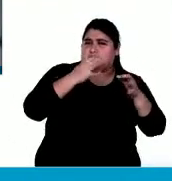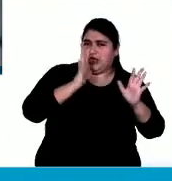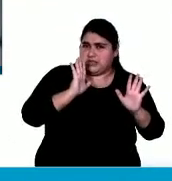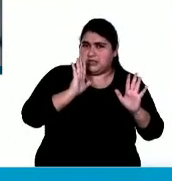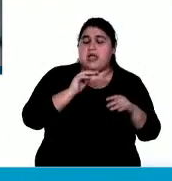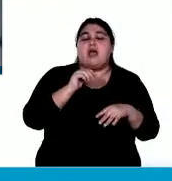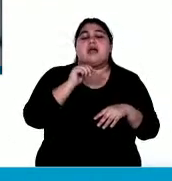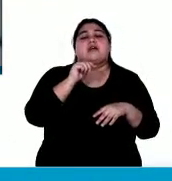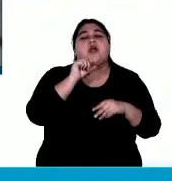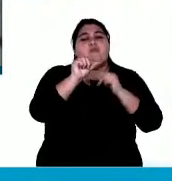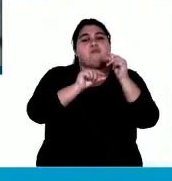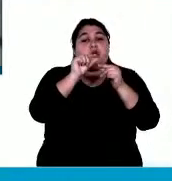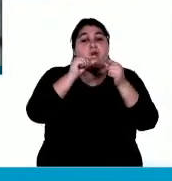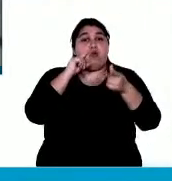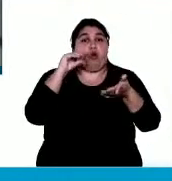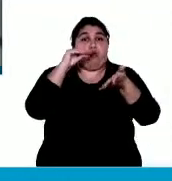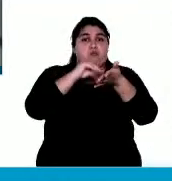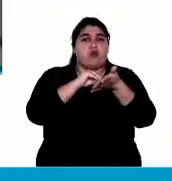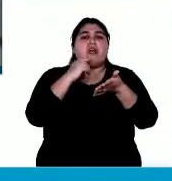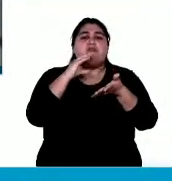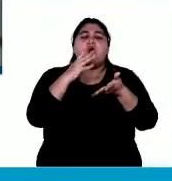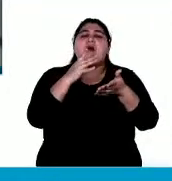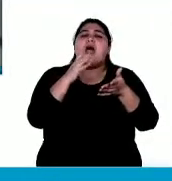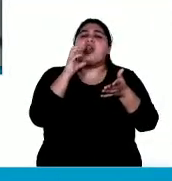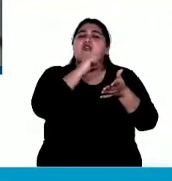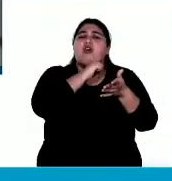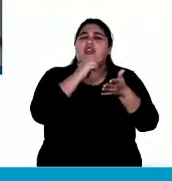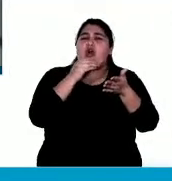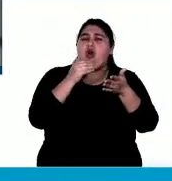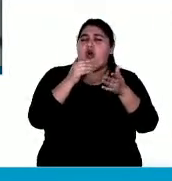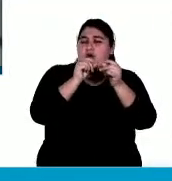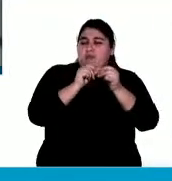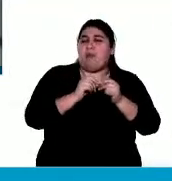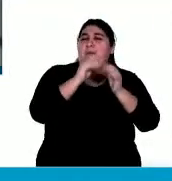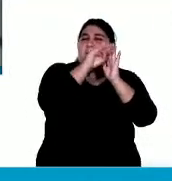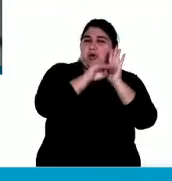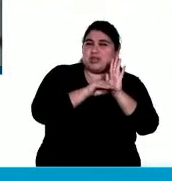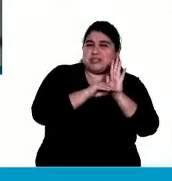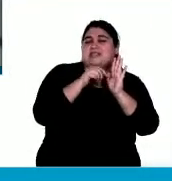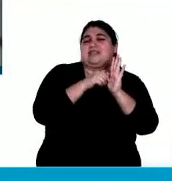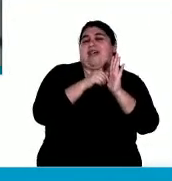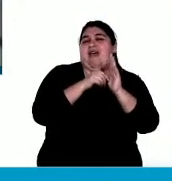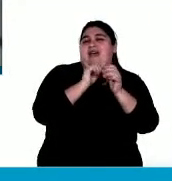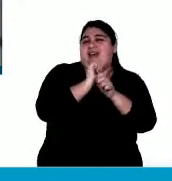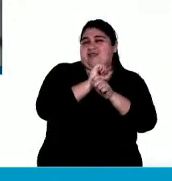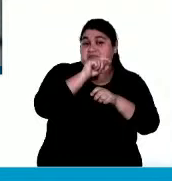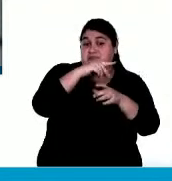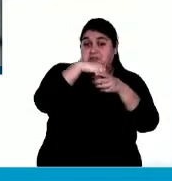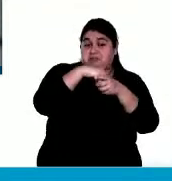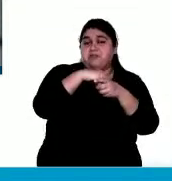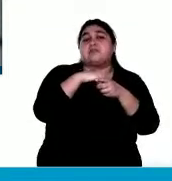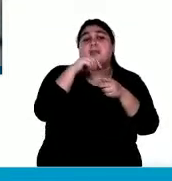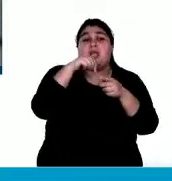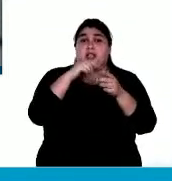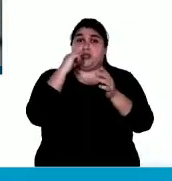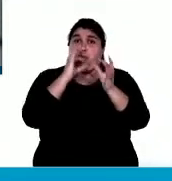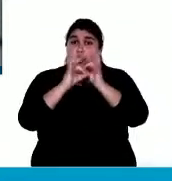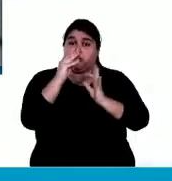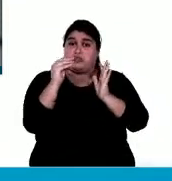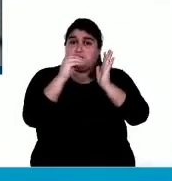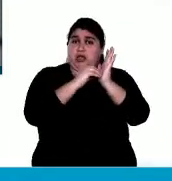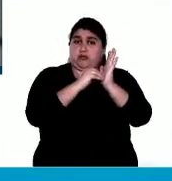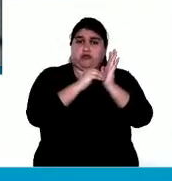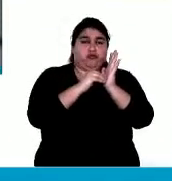implementar prontamente es el Código Procesal Federal con un sistema acusatorio. Y vemos que en el proyecto no refuerza